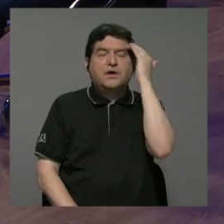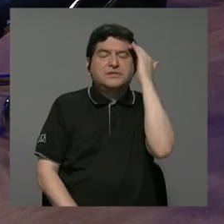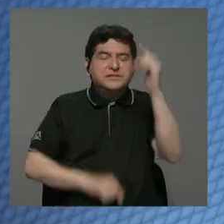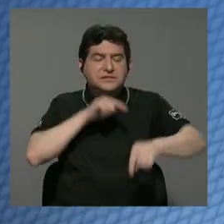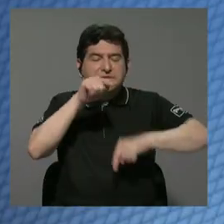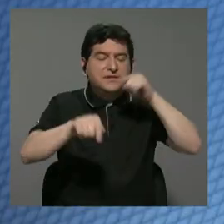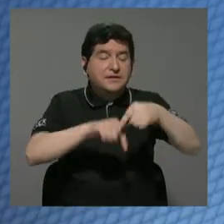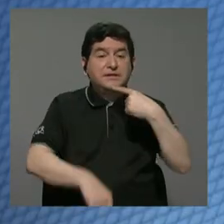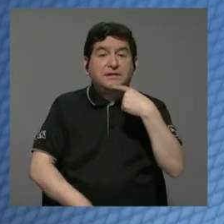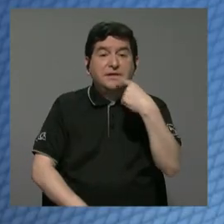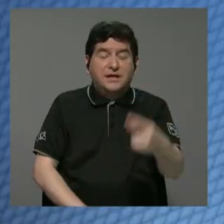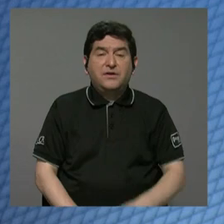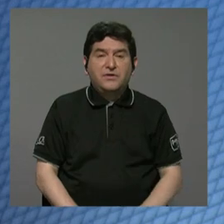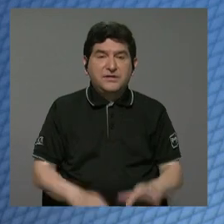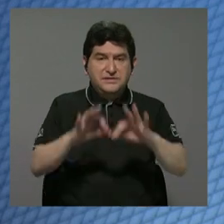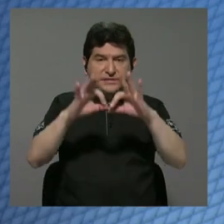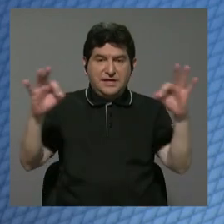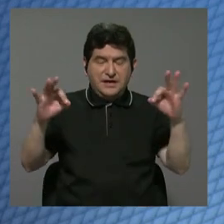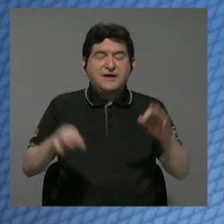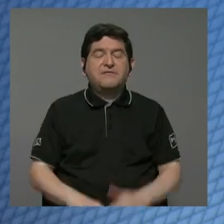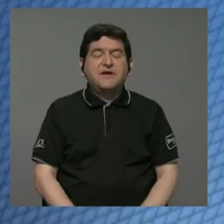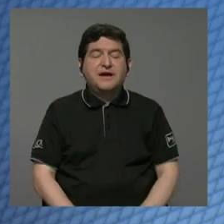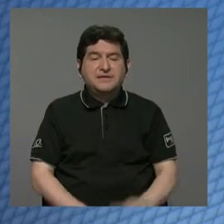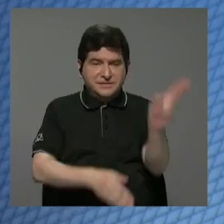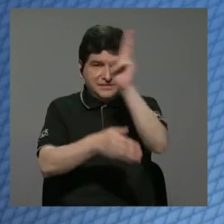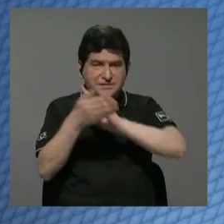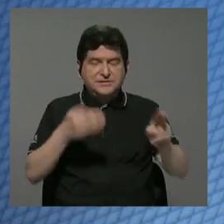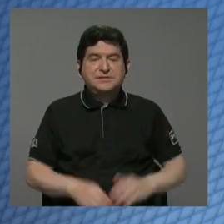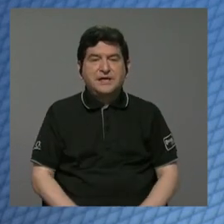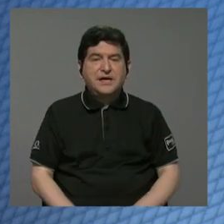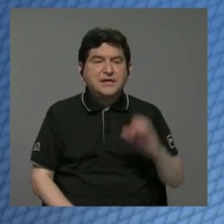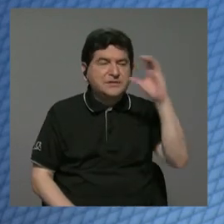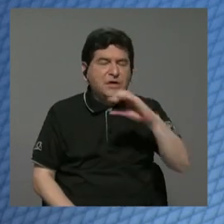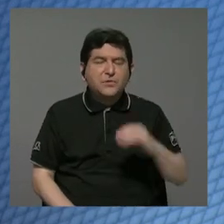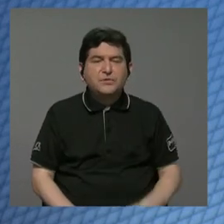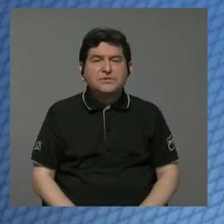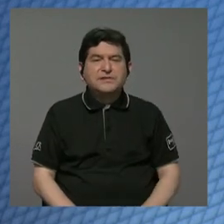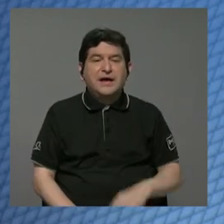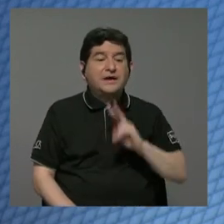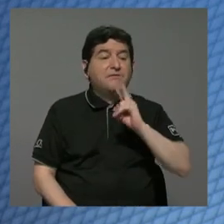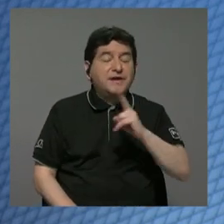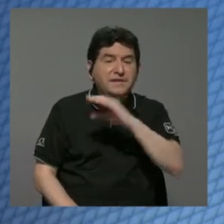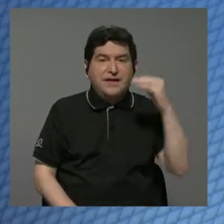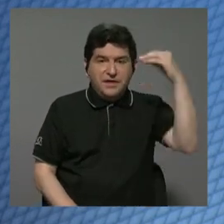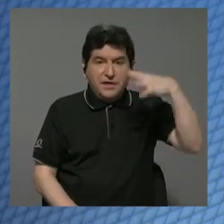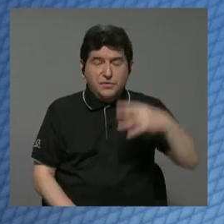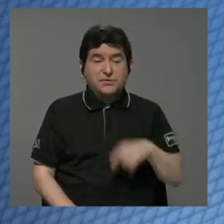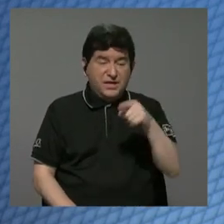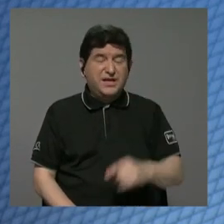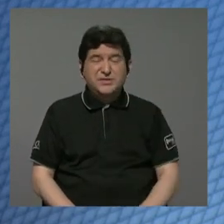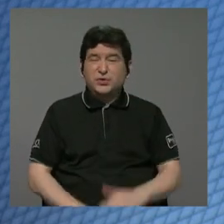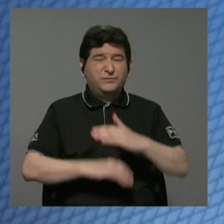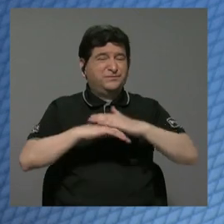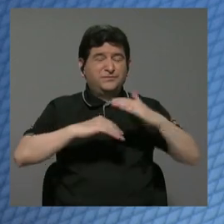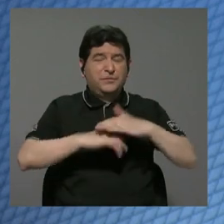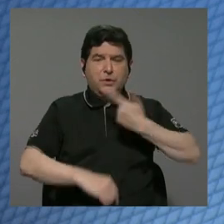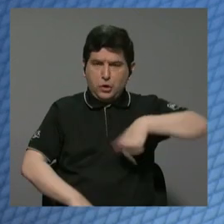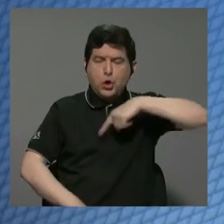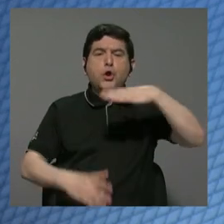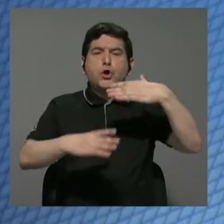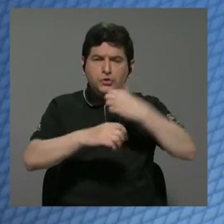dice el lema de la universidad, Luce Auspicio, ¿verdad? Buscar la verdad, la luz, y la verdad siempre incomoda, y nosotros estaremos